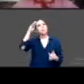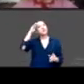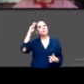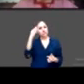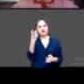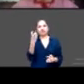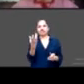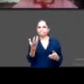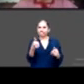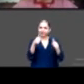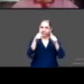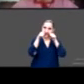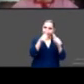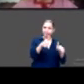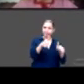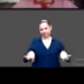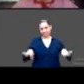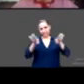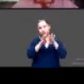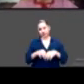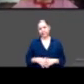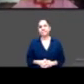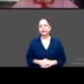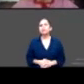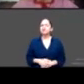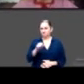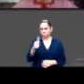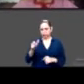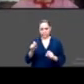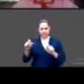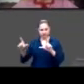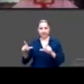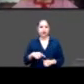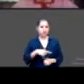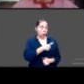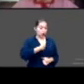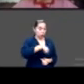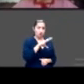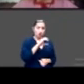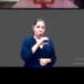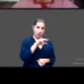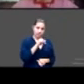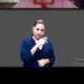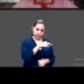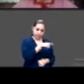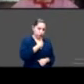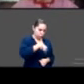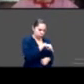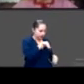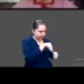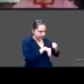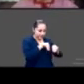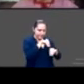por favor y en el CONAPO nos hemos dado a la tarea de hacer una estimación de aquellos embarazos no deseados